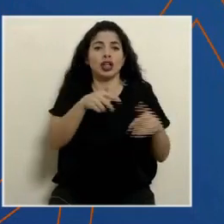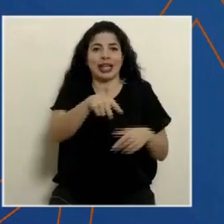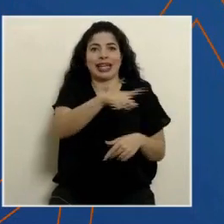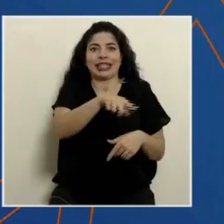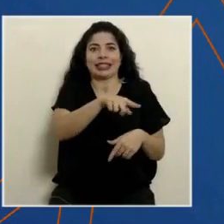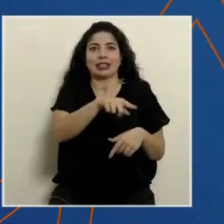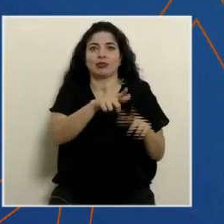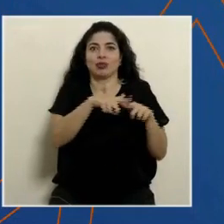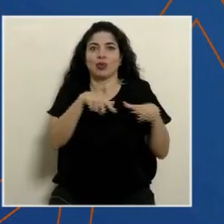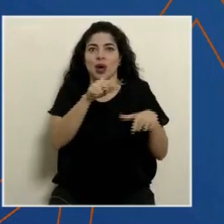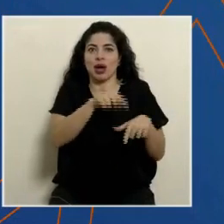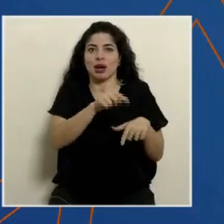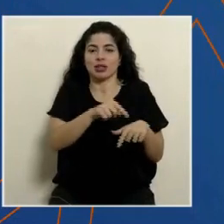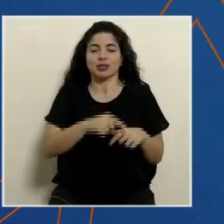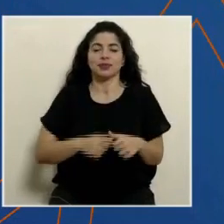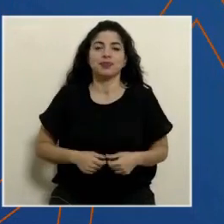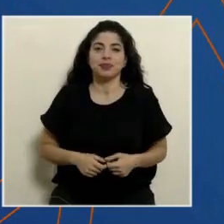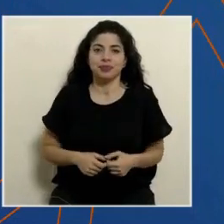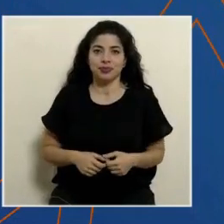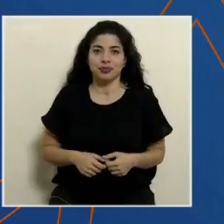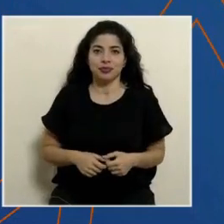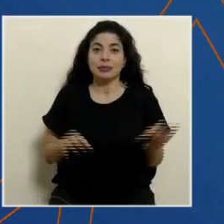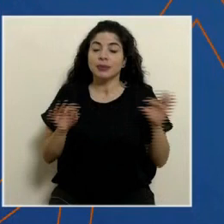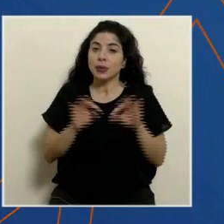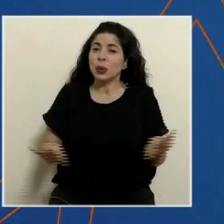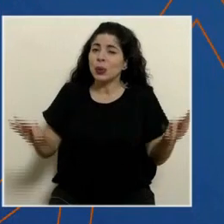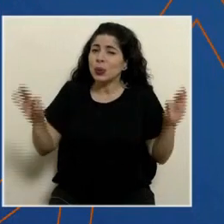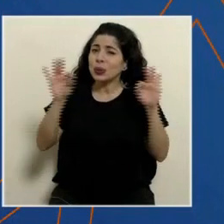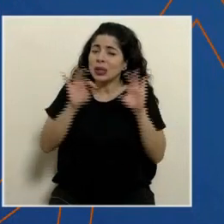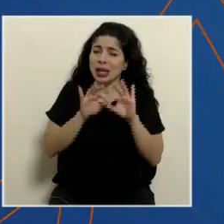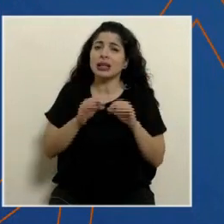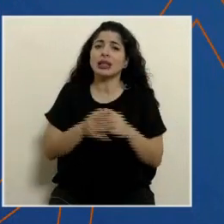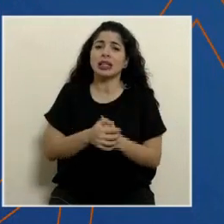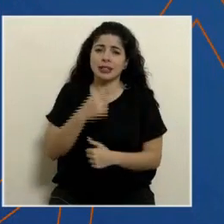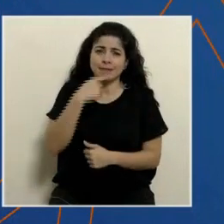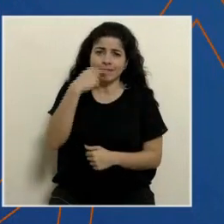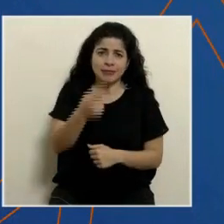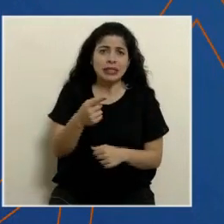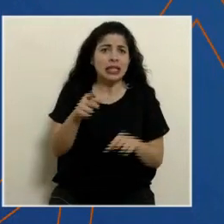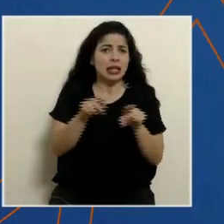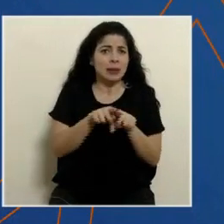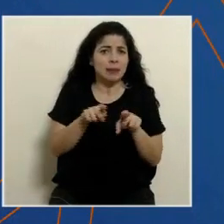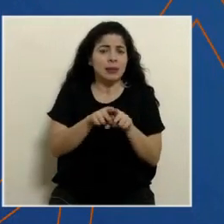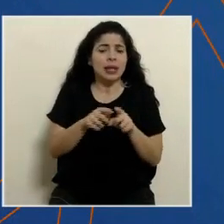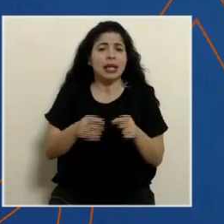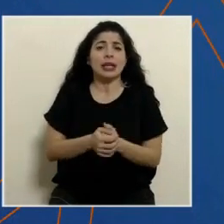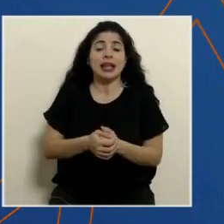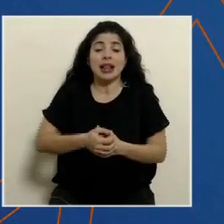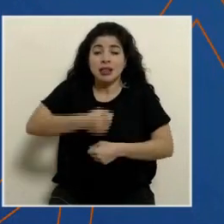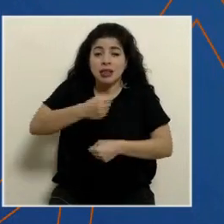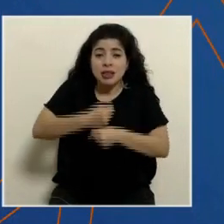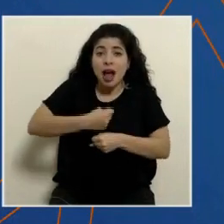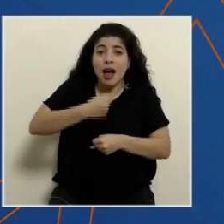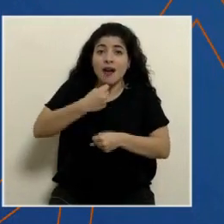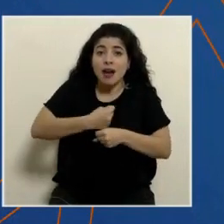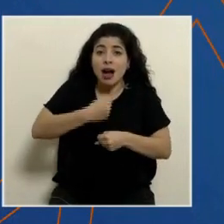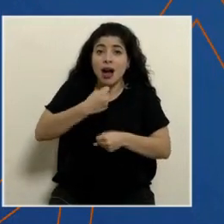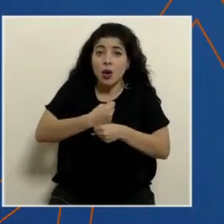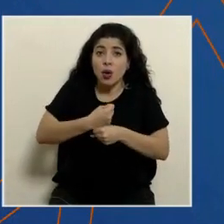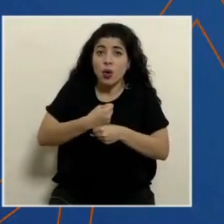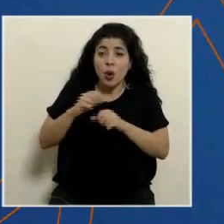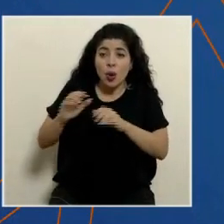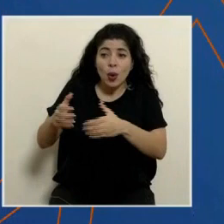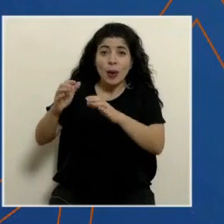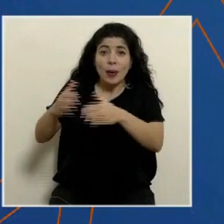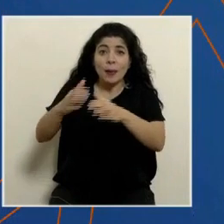estos territorios. Es importantísimo mencionar también que el trabajo de los diferentes